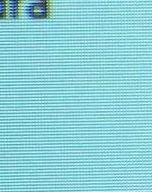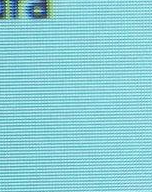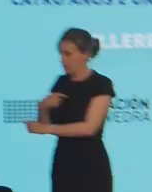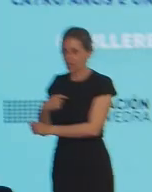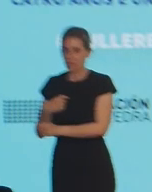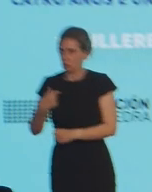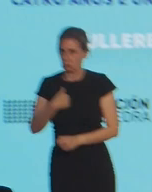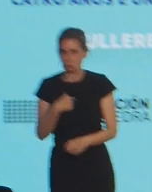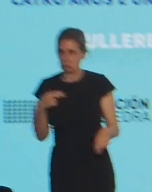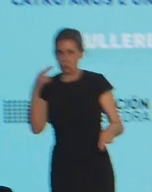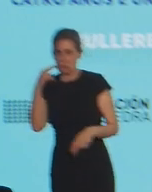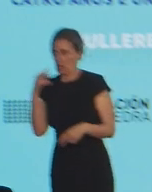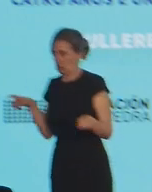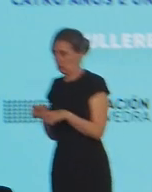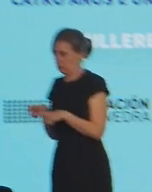no hay que dar nada por supuesto.